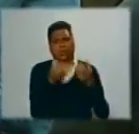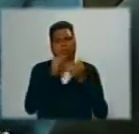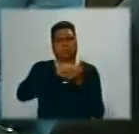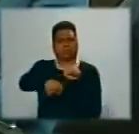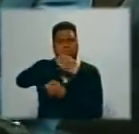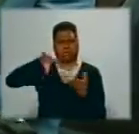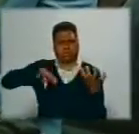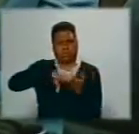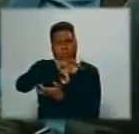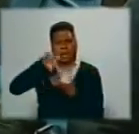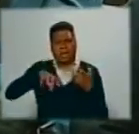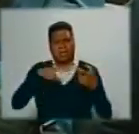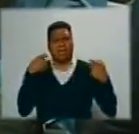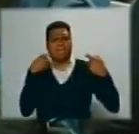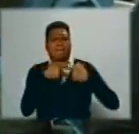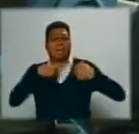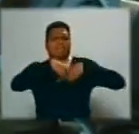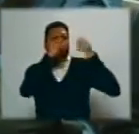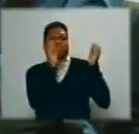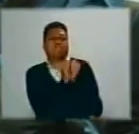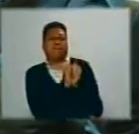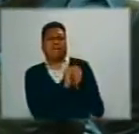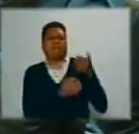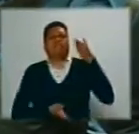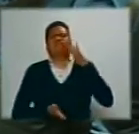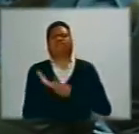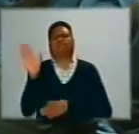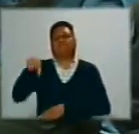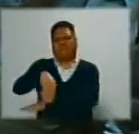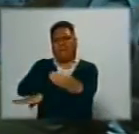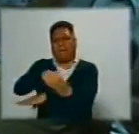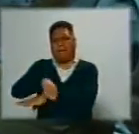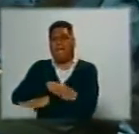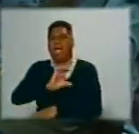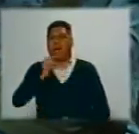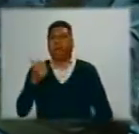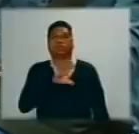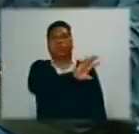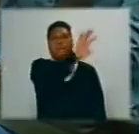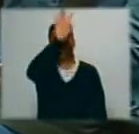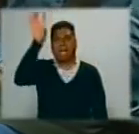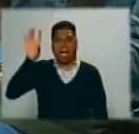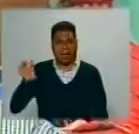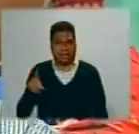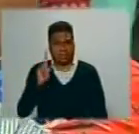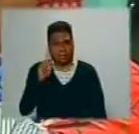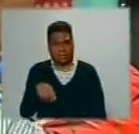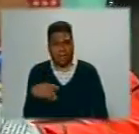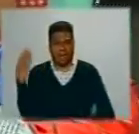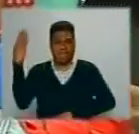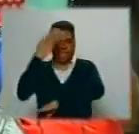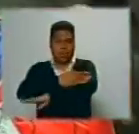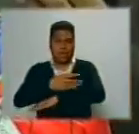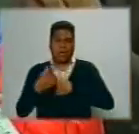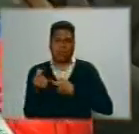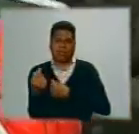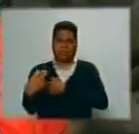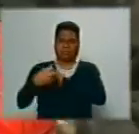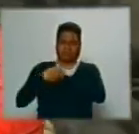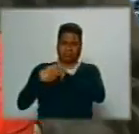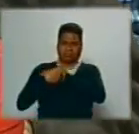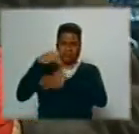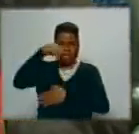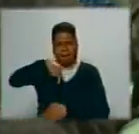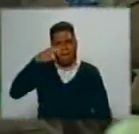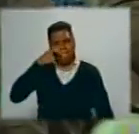esos mismos sectores que han salido a otras latitudes a pedir el bloqueo financiero contra nuestro pueblo,